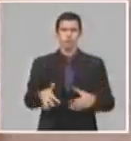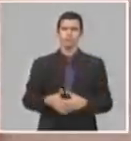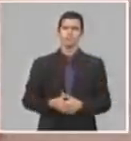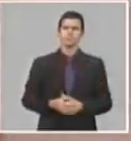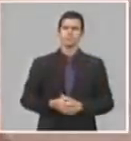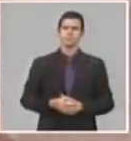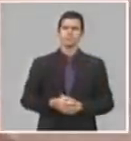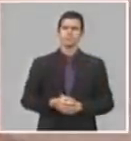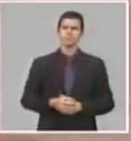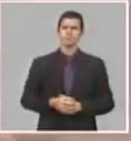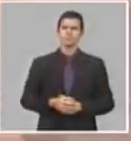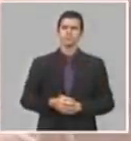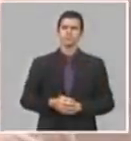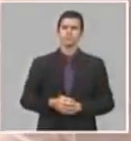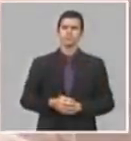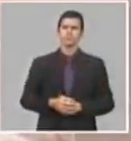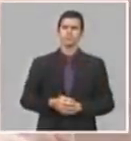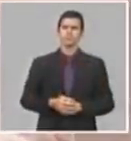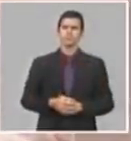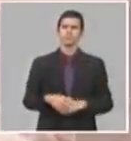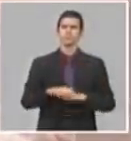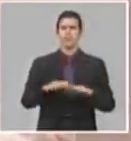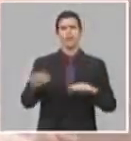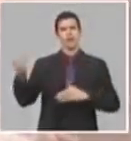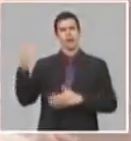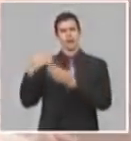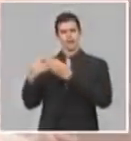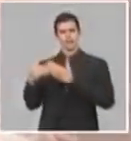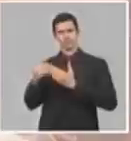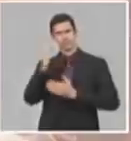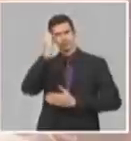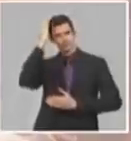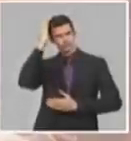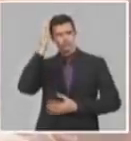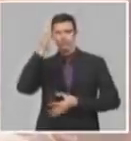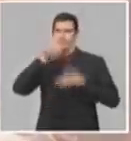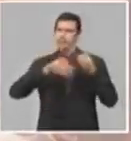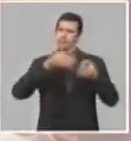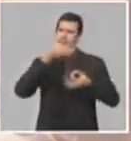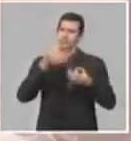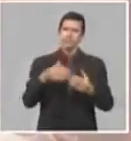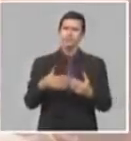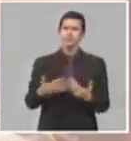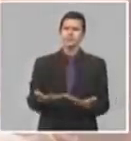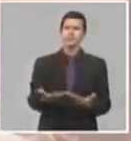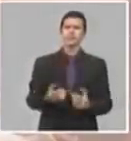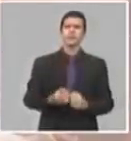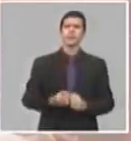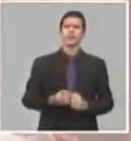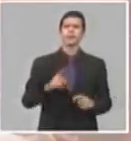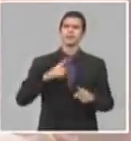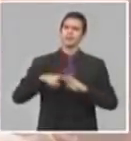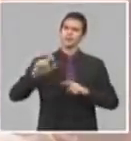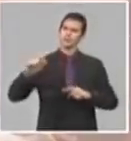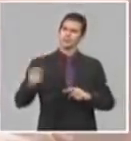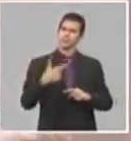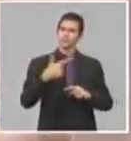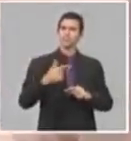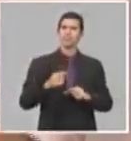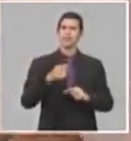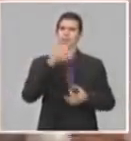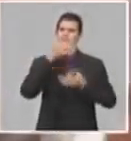ya se explicó, lo mencionaba el presidente y lo explicaba el viceprimer ministro